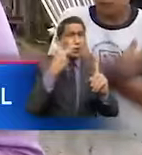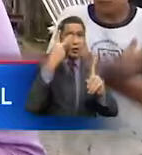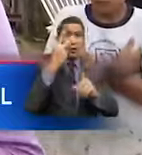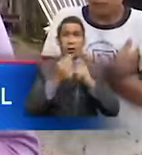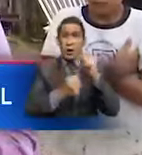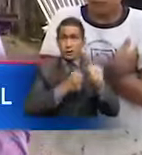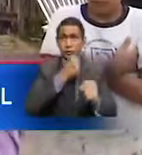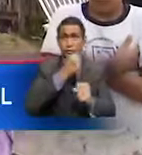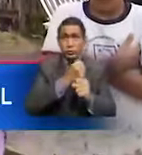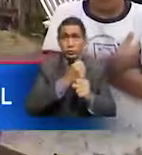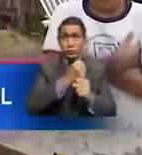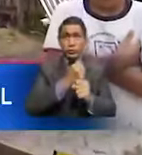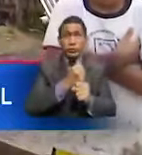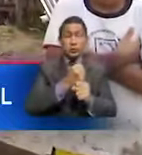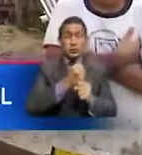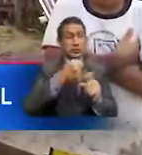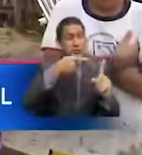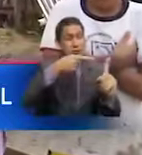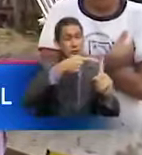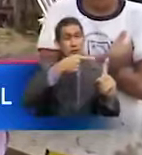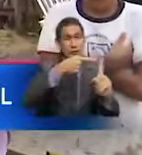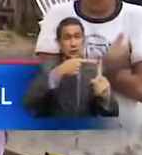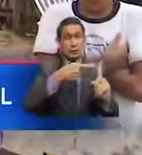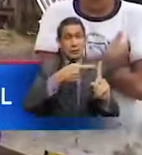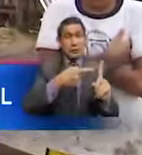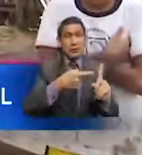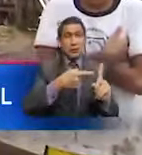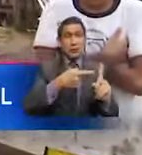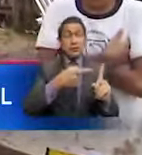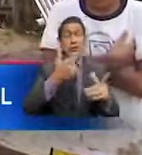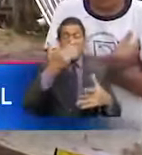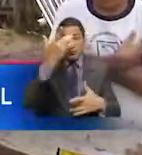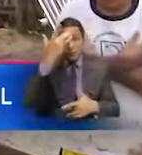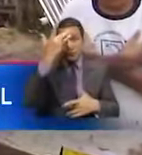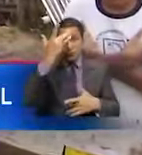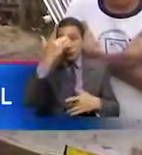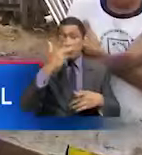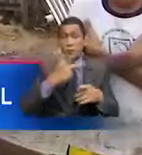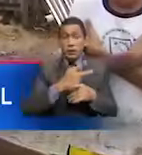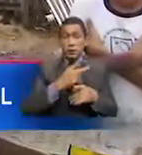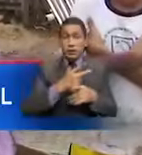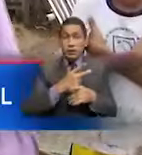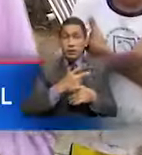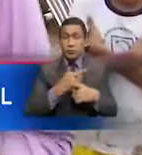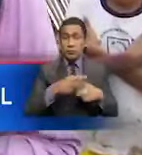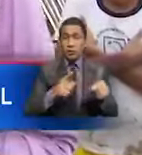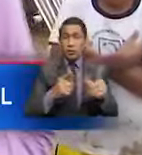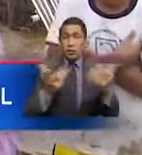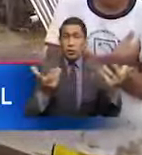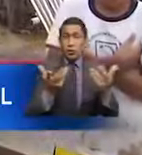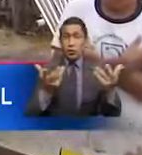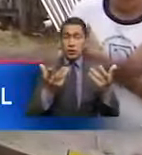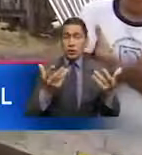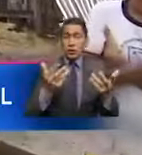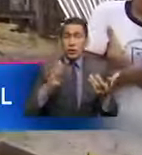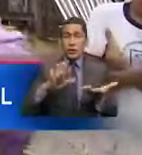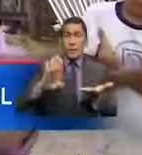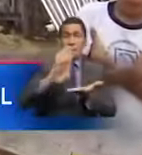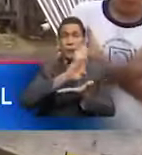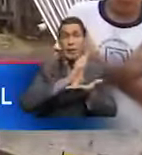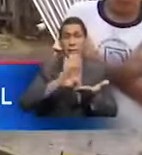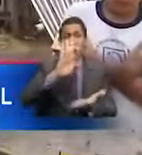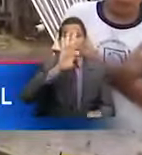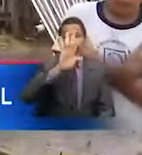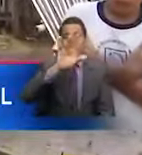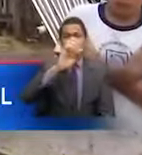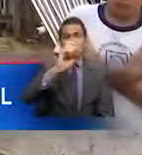derrame. Es lo que me acaba de decir ahorita mientras informamos en vivo y en directo. ¿Dónde estamos, televidentes, si se lo preguntan? En el sector conocido como La Fortaleza, acá